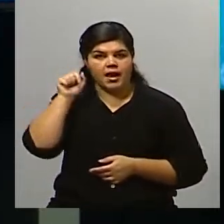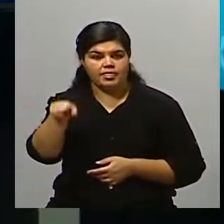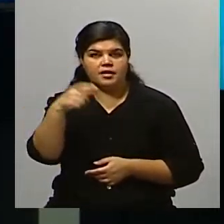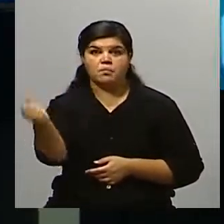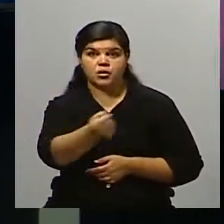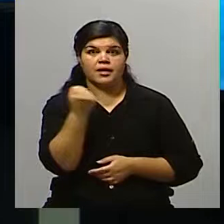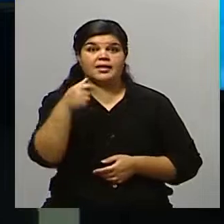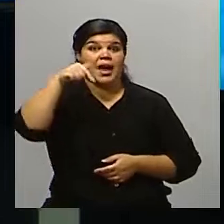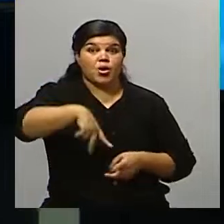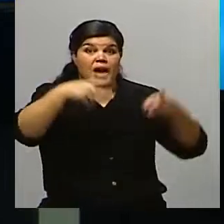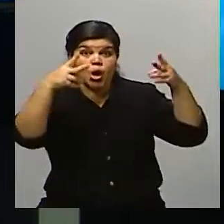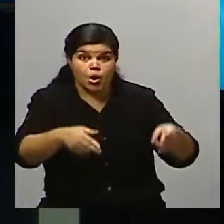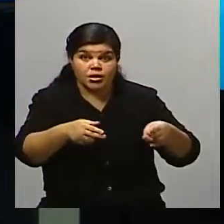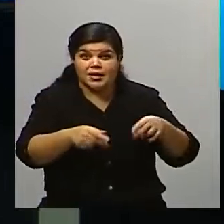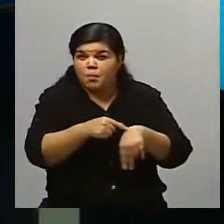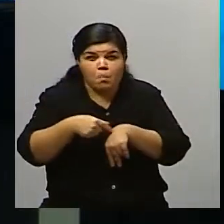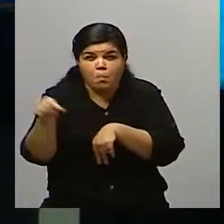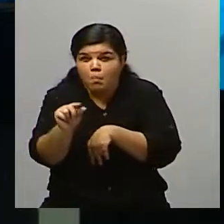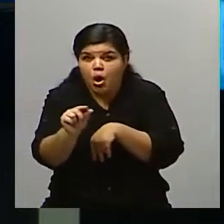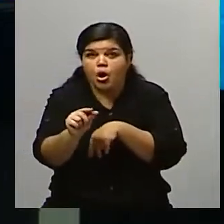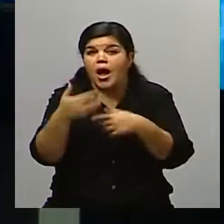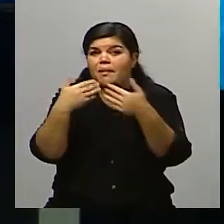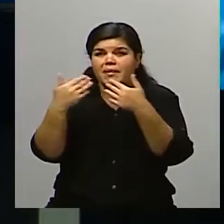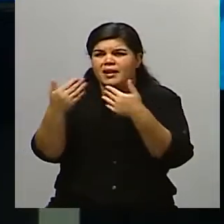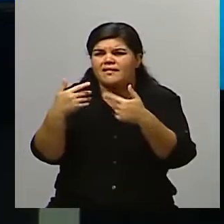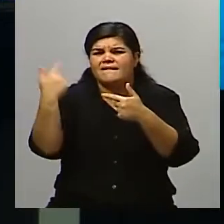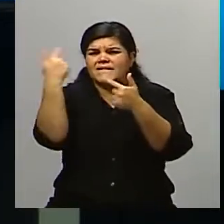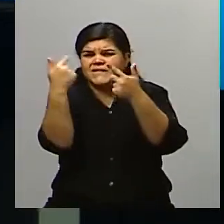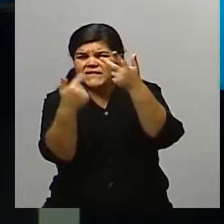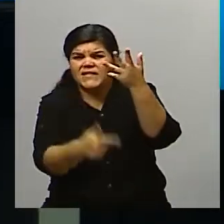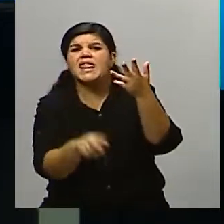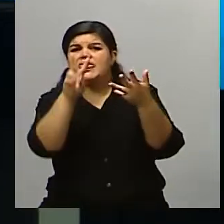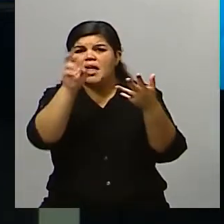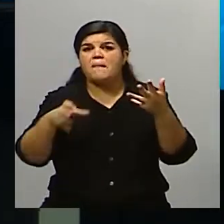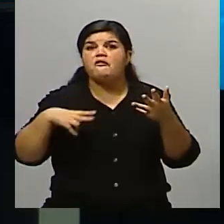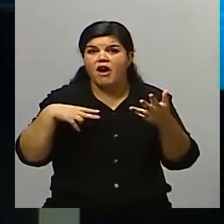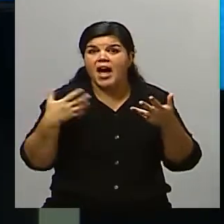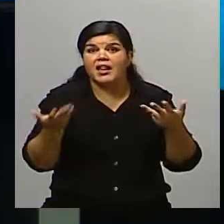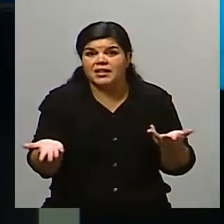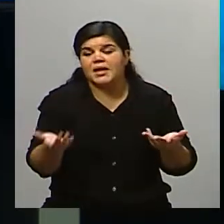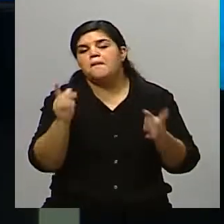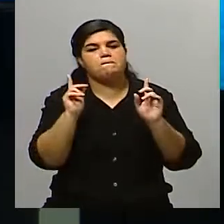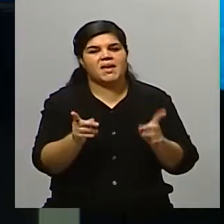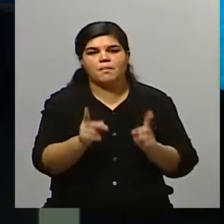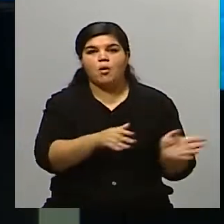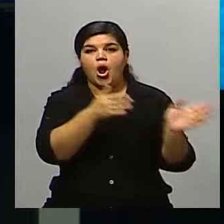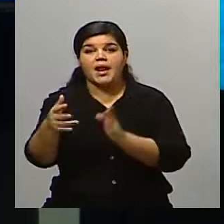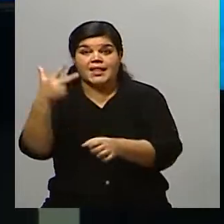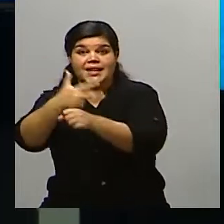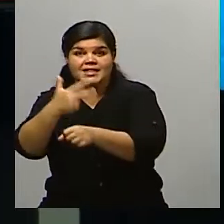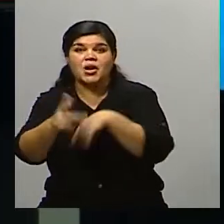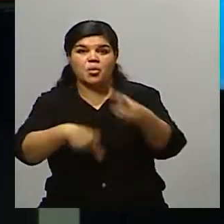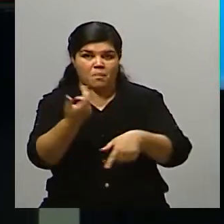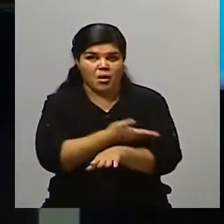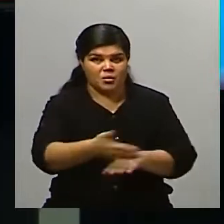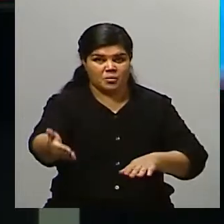Nos quedan algunos minutitos más y vamos a seguir hablando. Creo que quedan un montón de temas, pero bueno, algo vamos a destacar seguramente en el próximo bloque. Ya